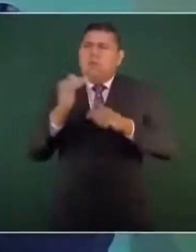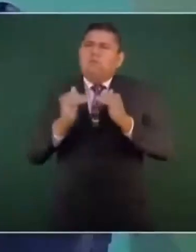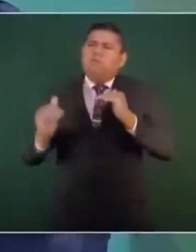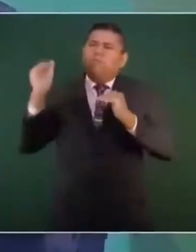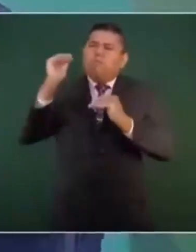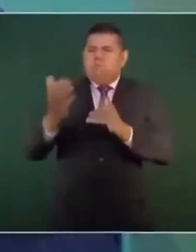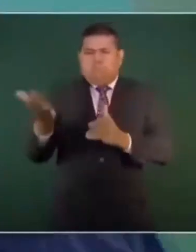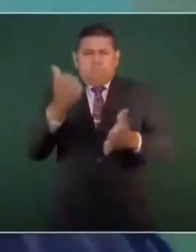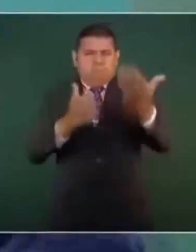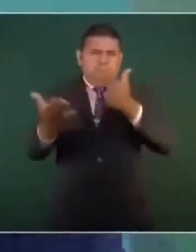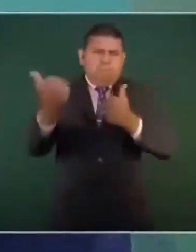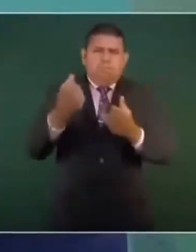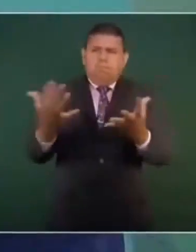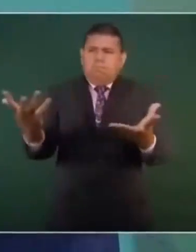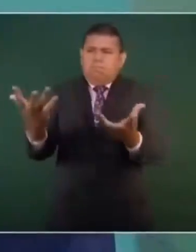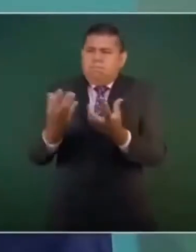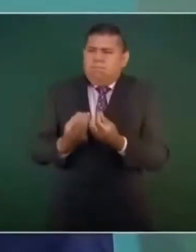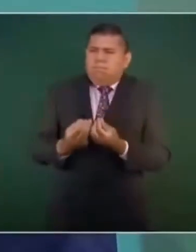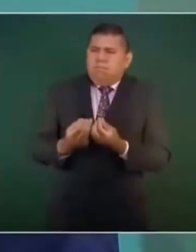los medios